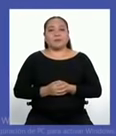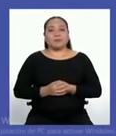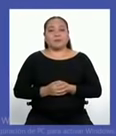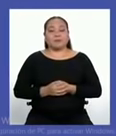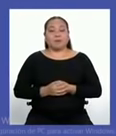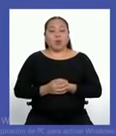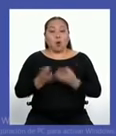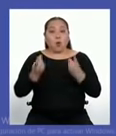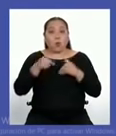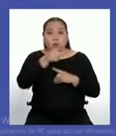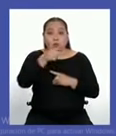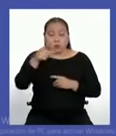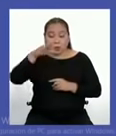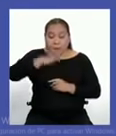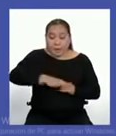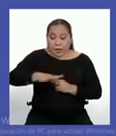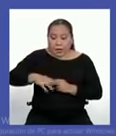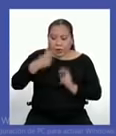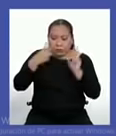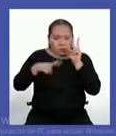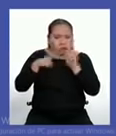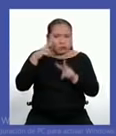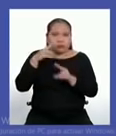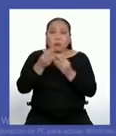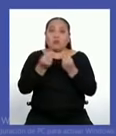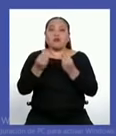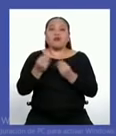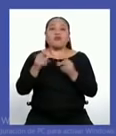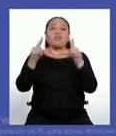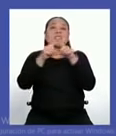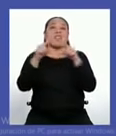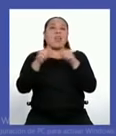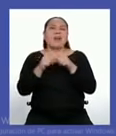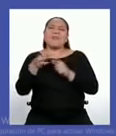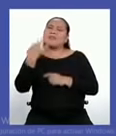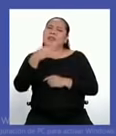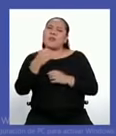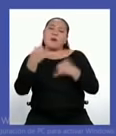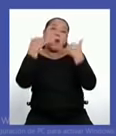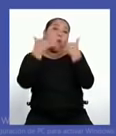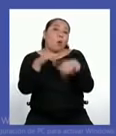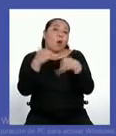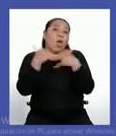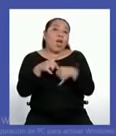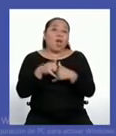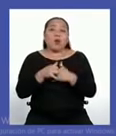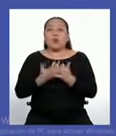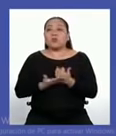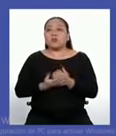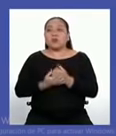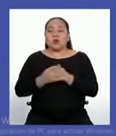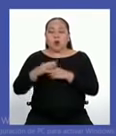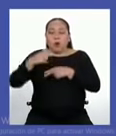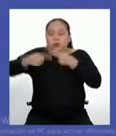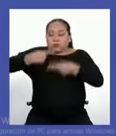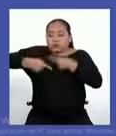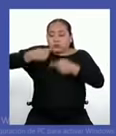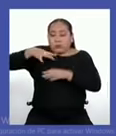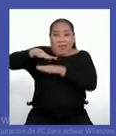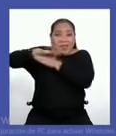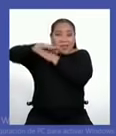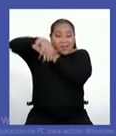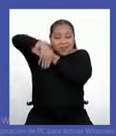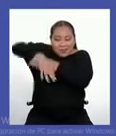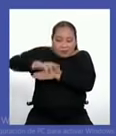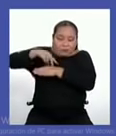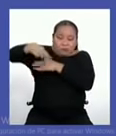Desde pequeños también hemos sido expuestos a triángulos. En cada juego que hemos realizado, donde hemos rodado por las colinas, bajado por